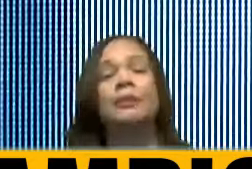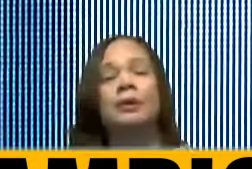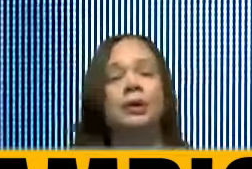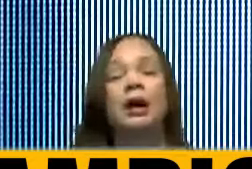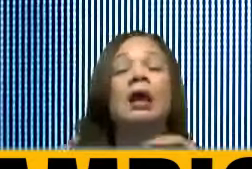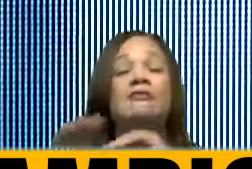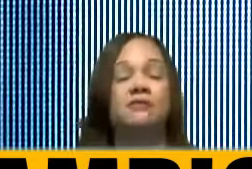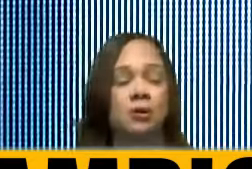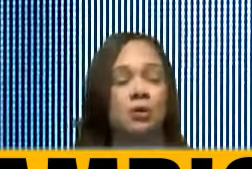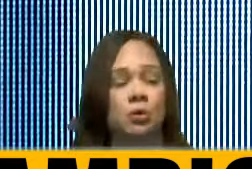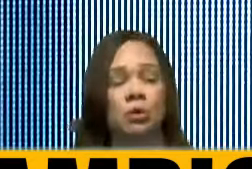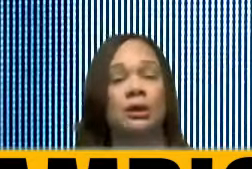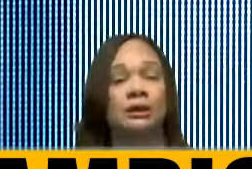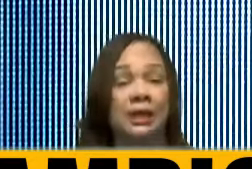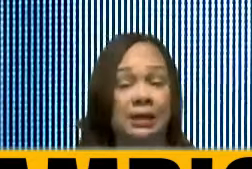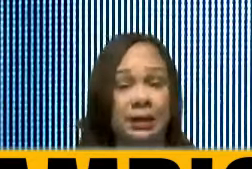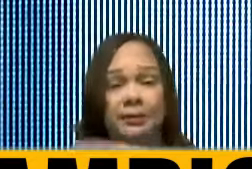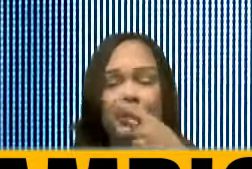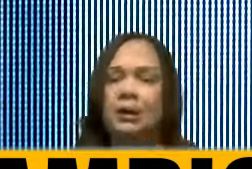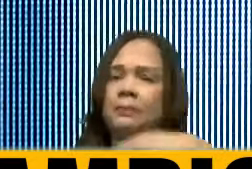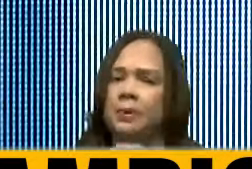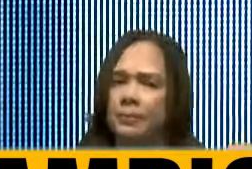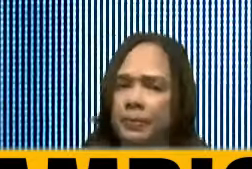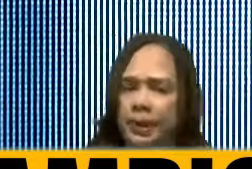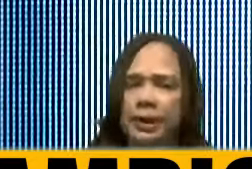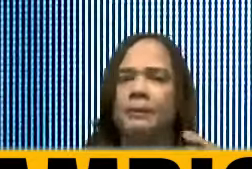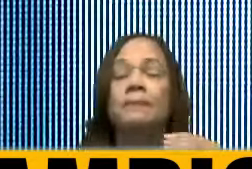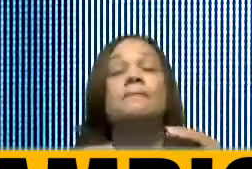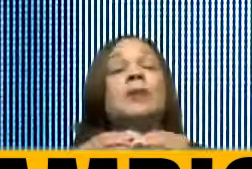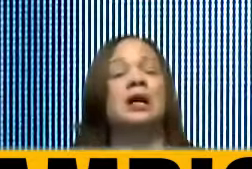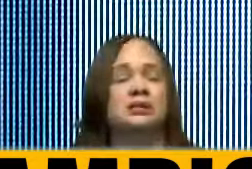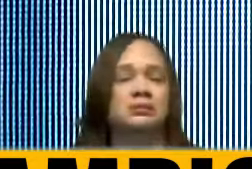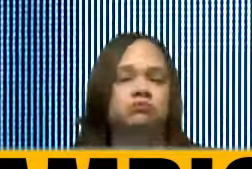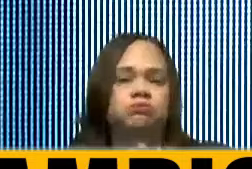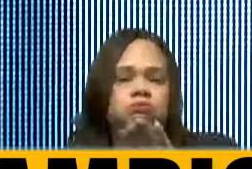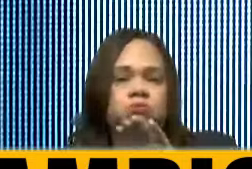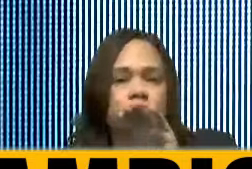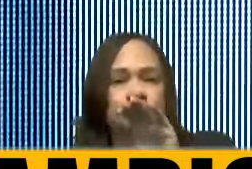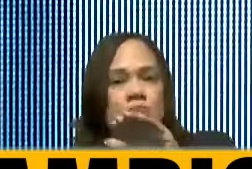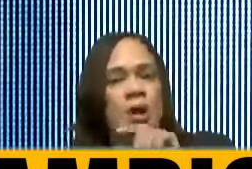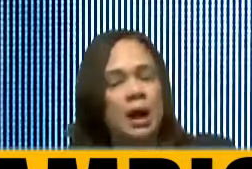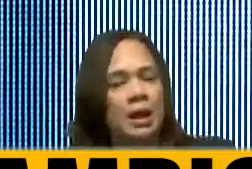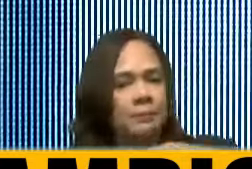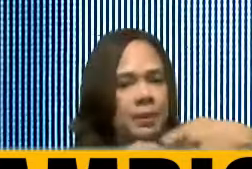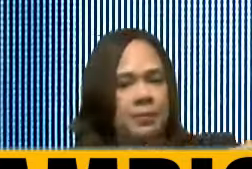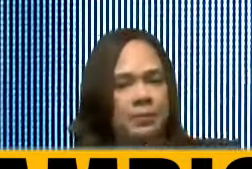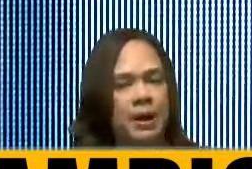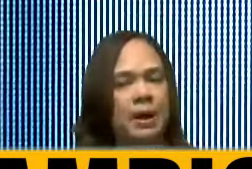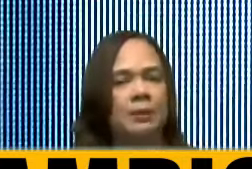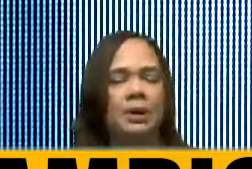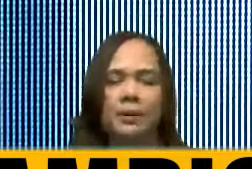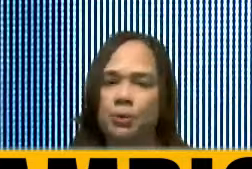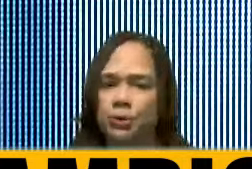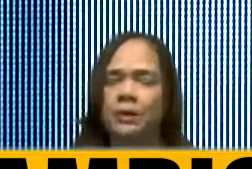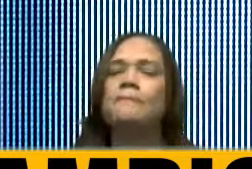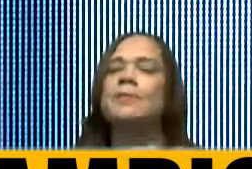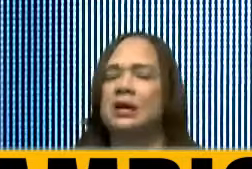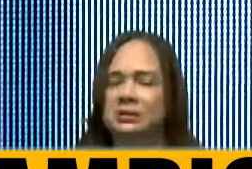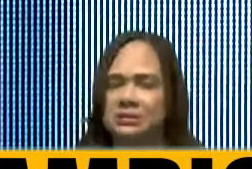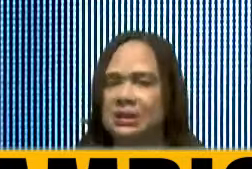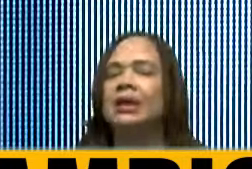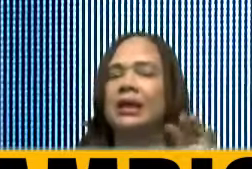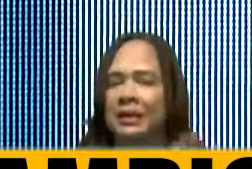al banco de agrícola para financiar los para tener más financiamiento a los asentamientos agrarios Ese es